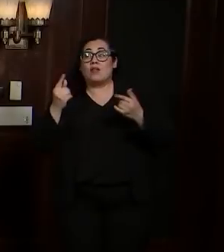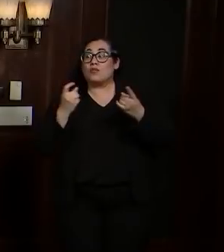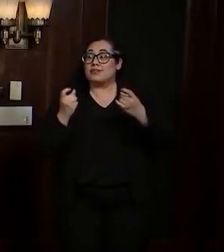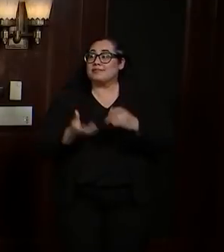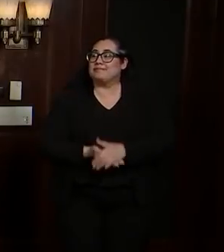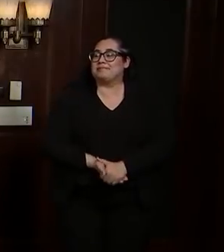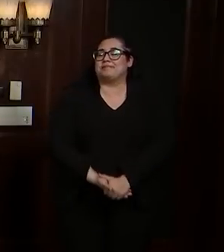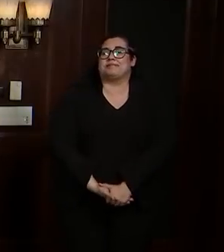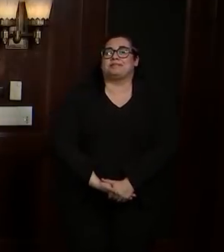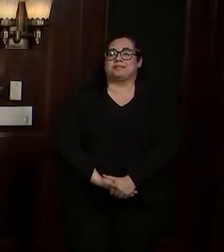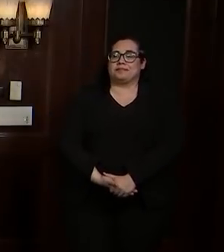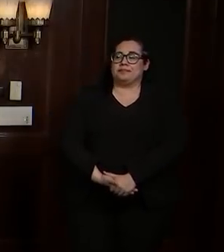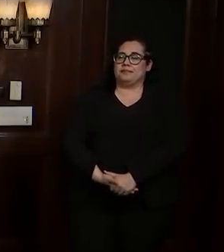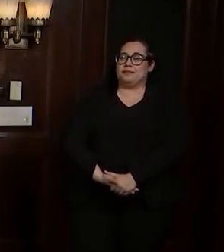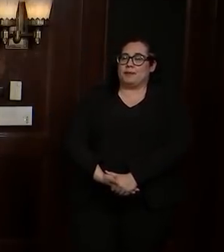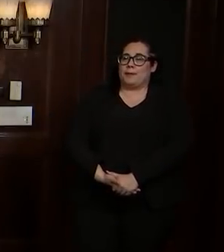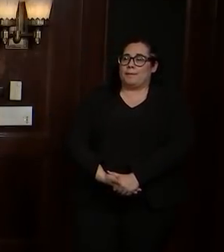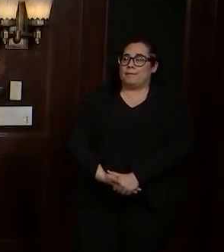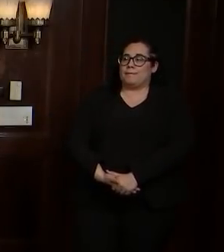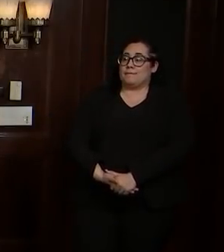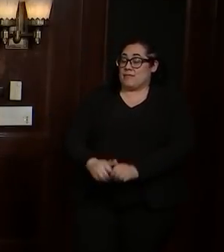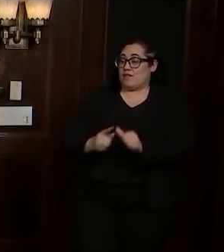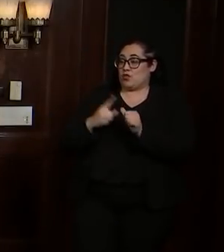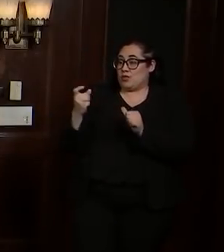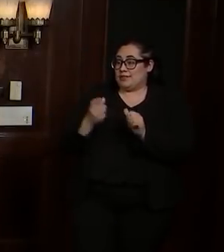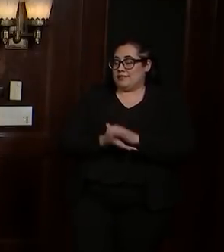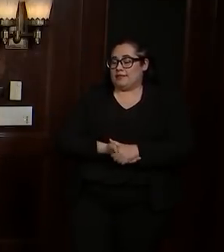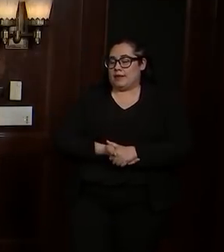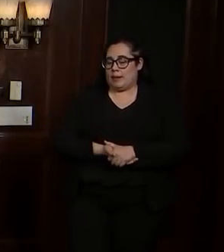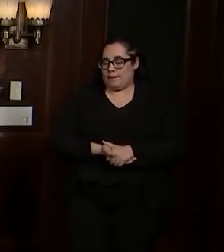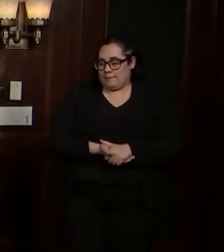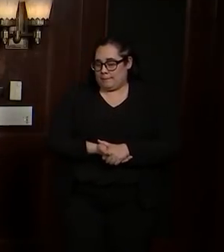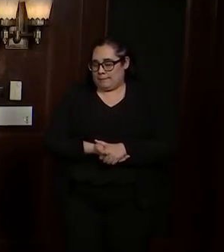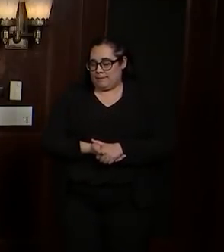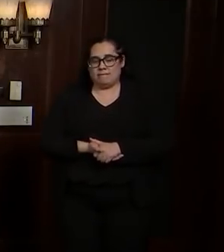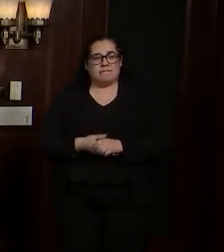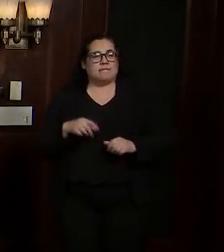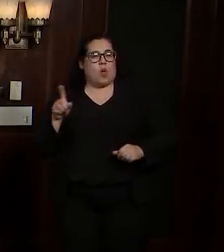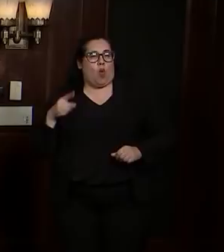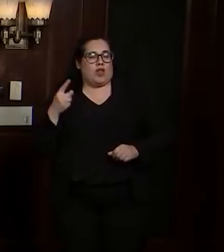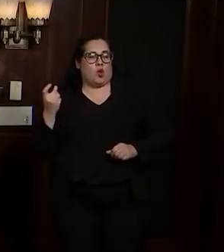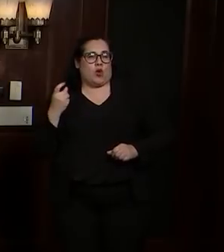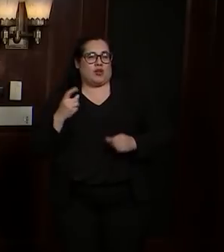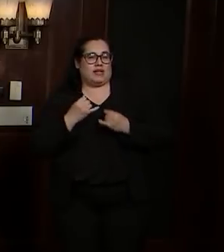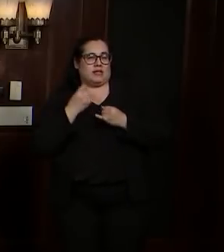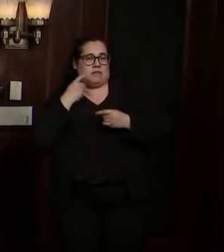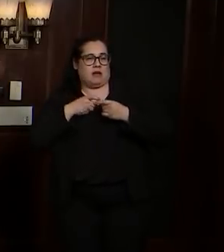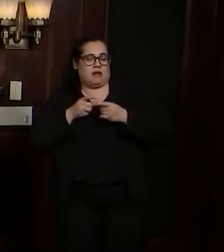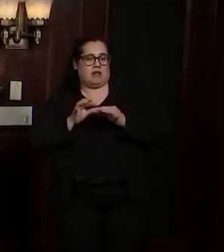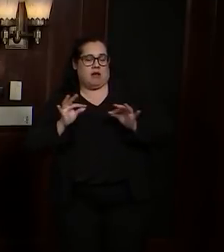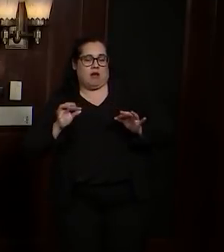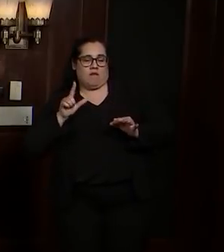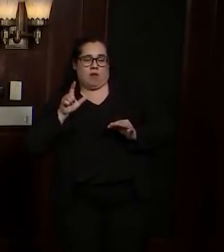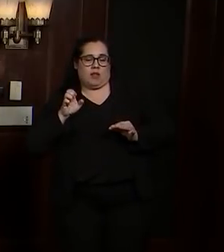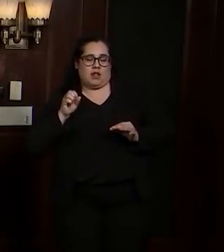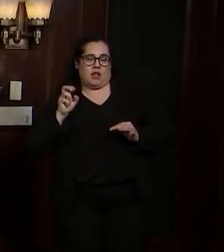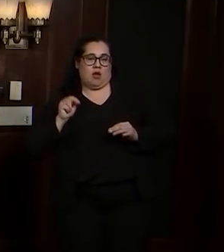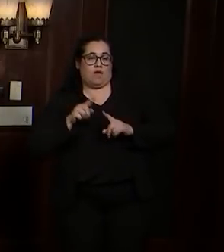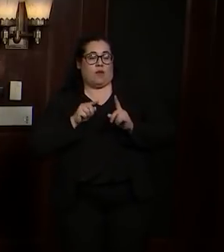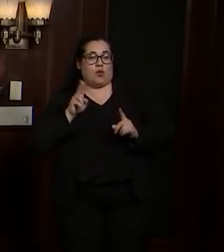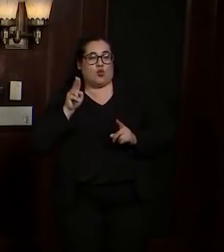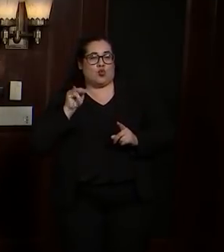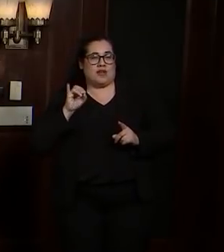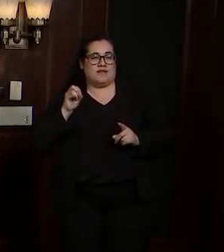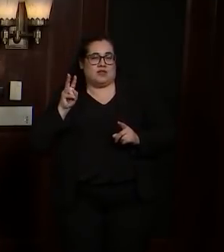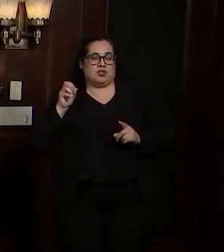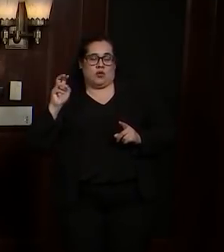preguntas. Take the first question. And our only question on the Spanish line comes from Leon from Univision. Please